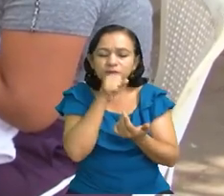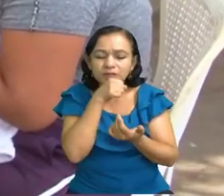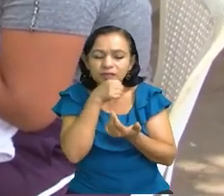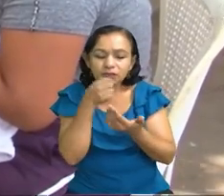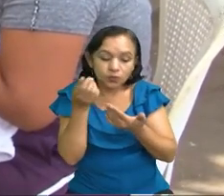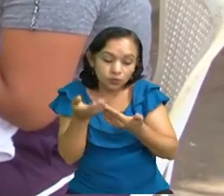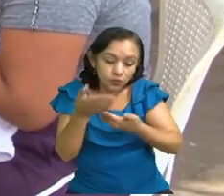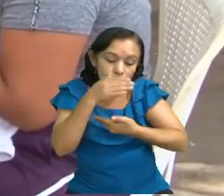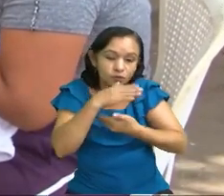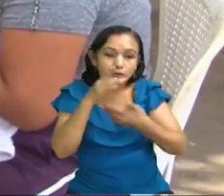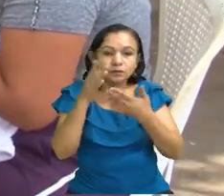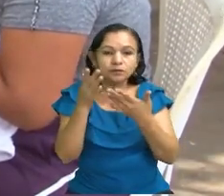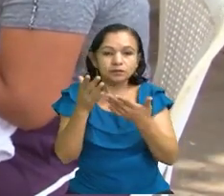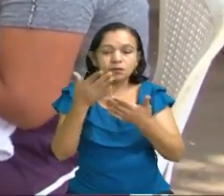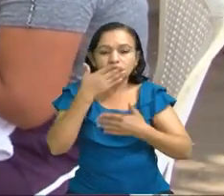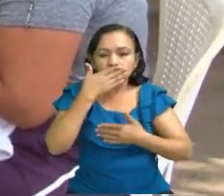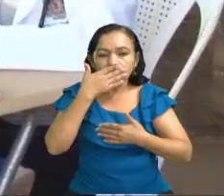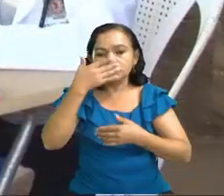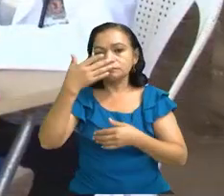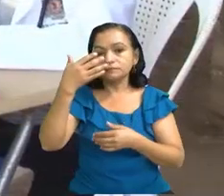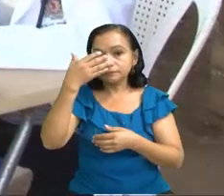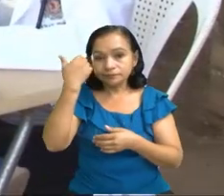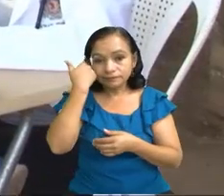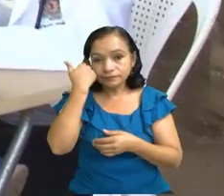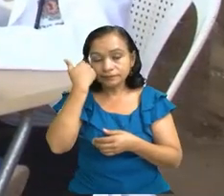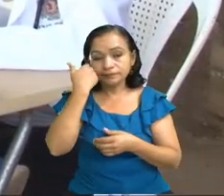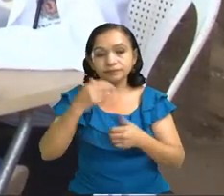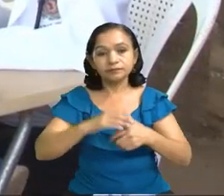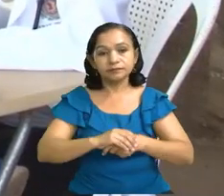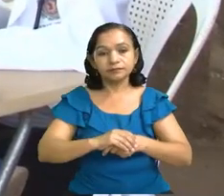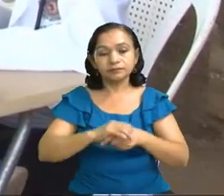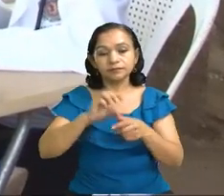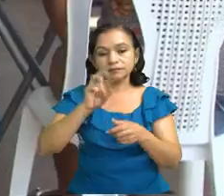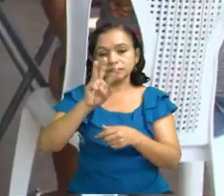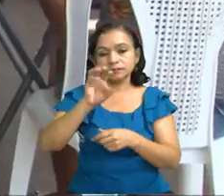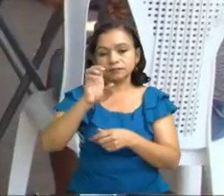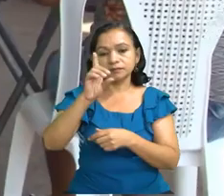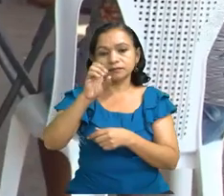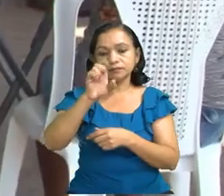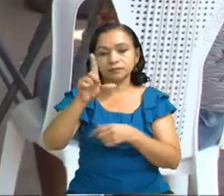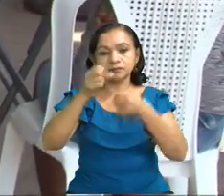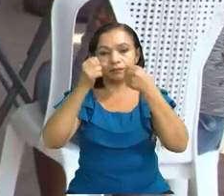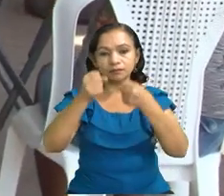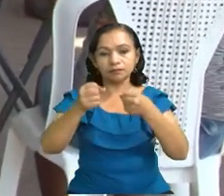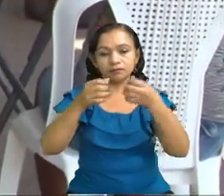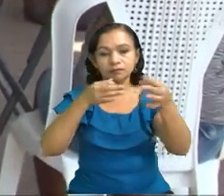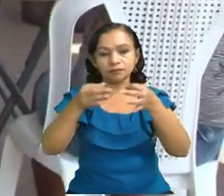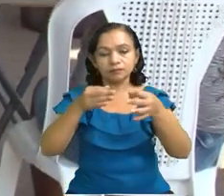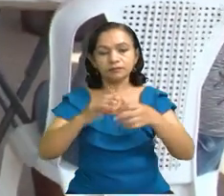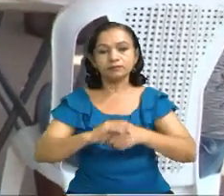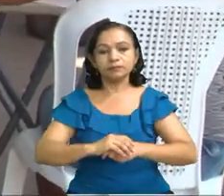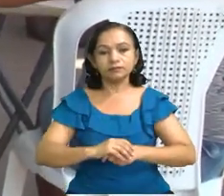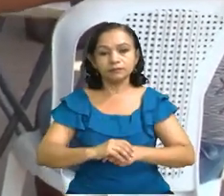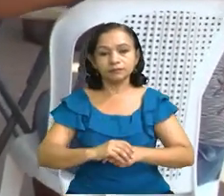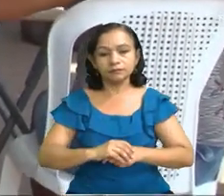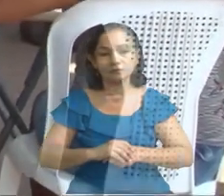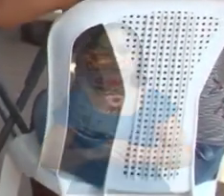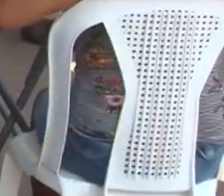evitar resfríos y neumonías. Con cámara de Wendell Noguera, informó para el canal parlamentario Jonathan